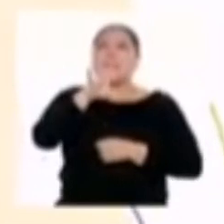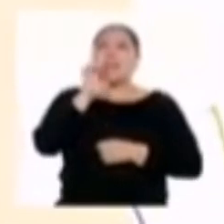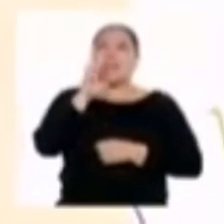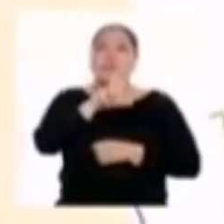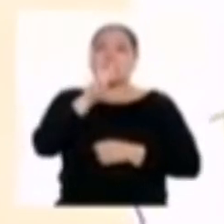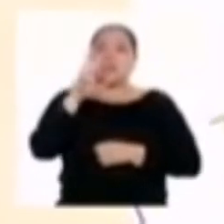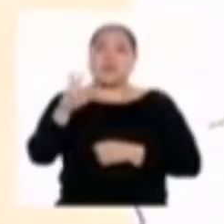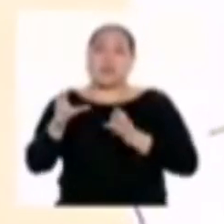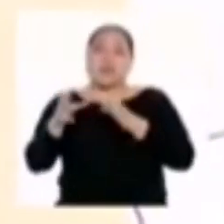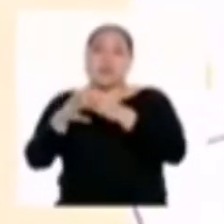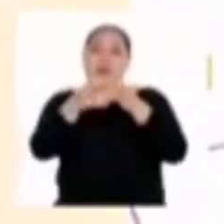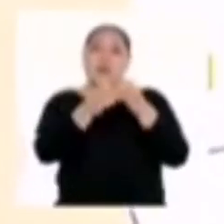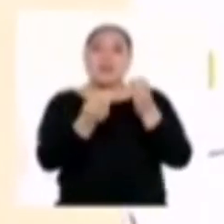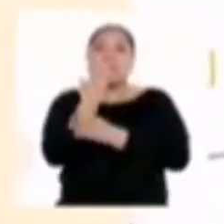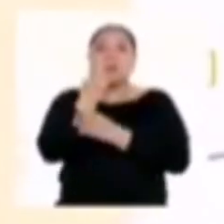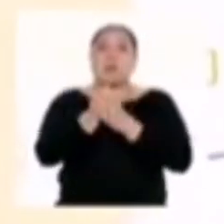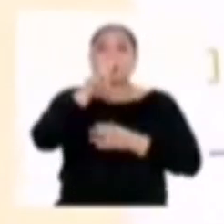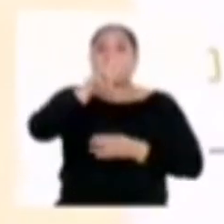de flora,